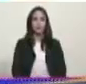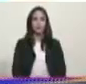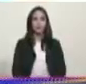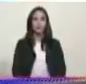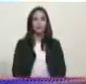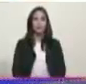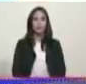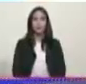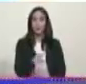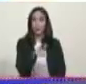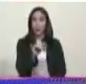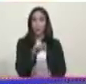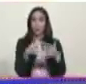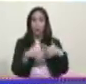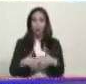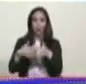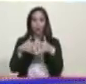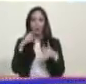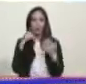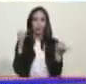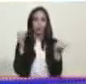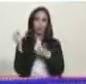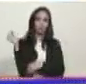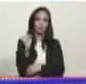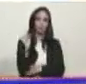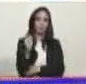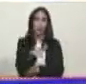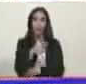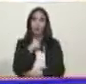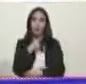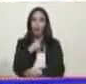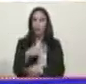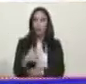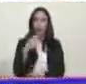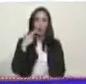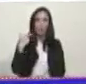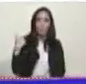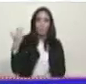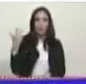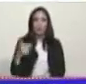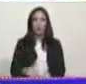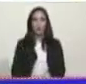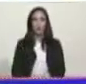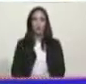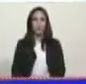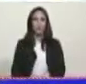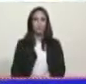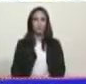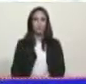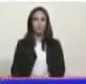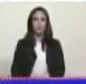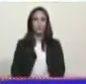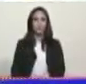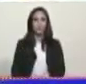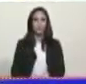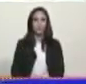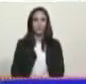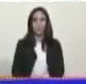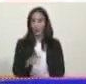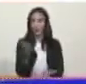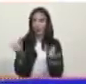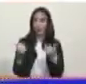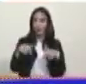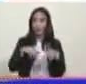Por eso es que el imperialismo no nos quiere, porque a ellos les gustan los magnates, para que se vengan a robar